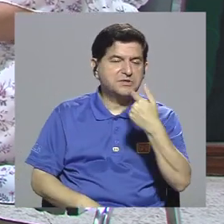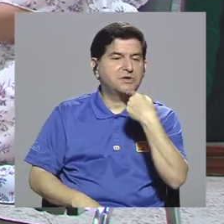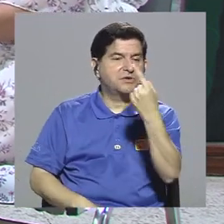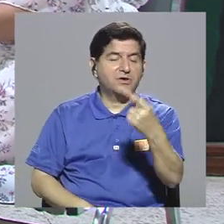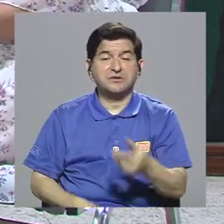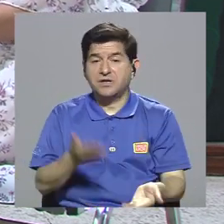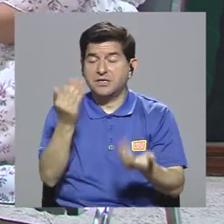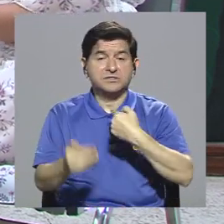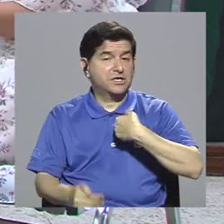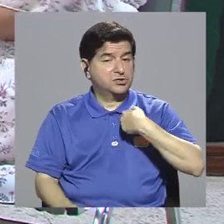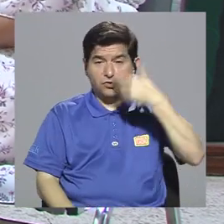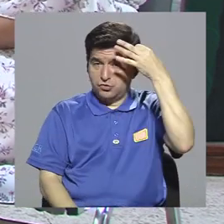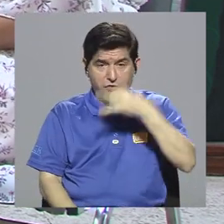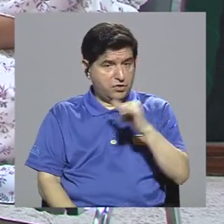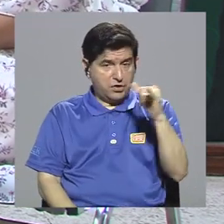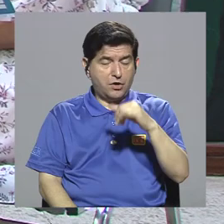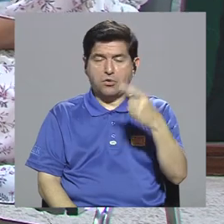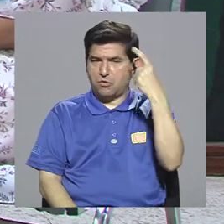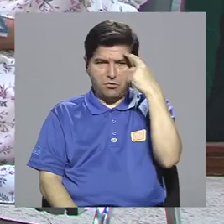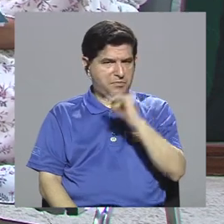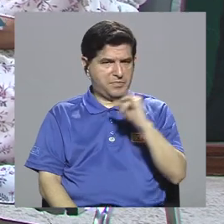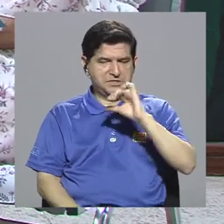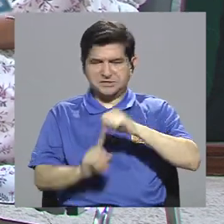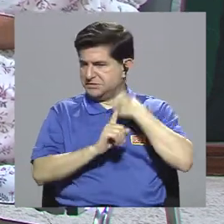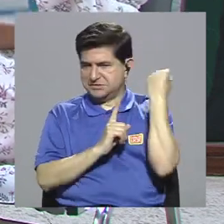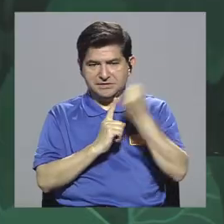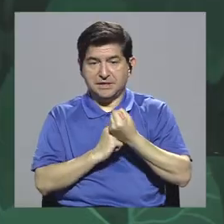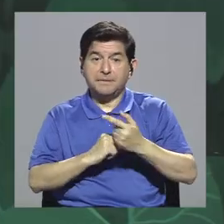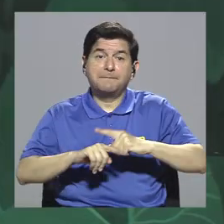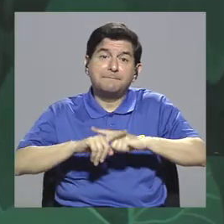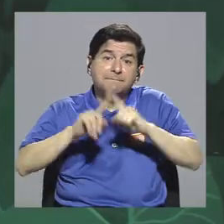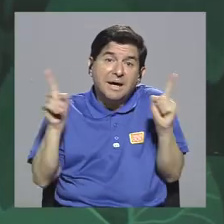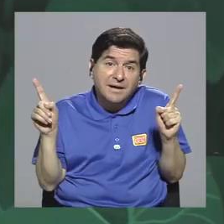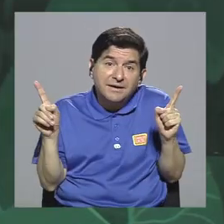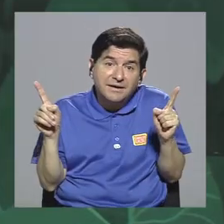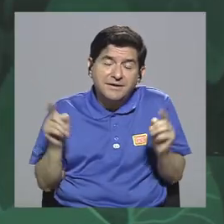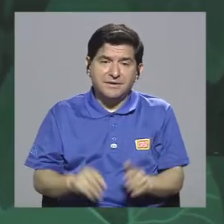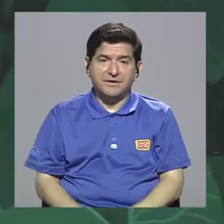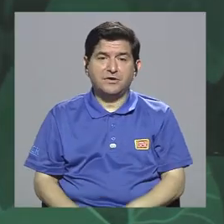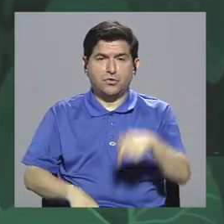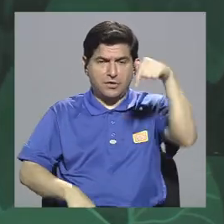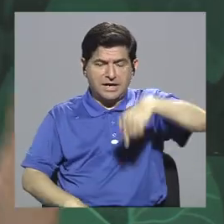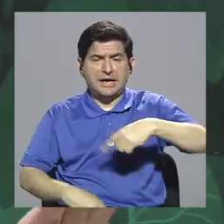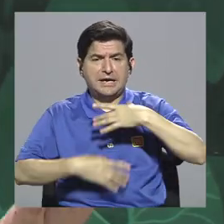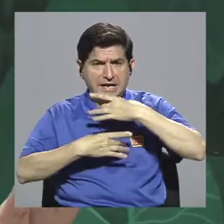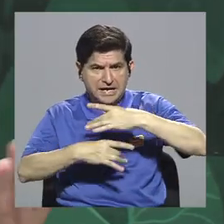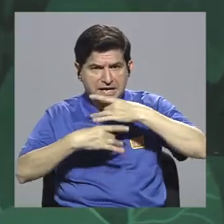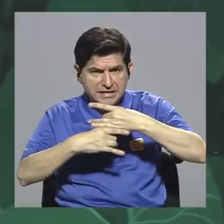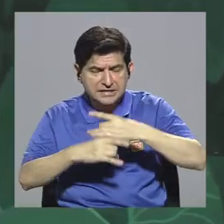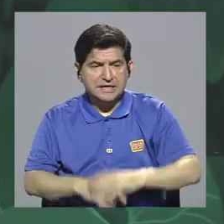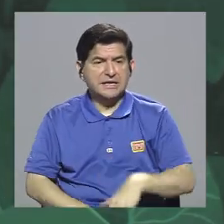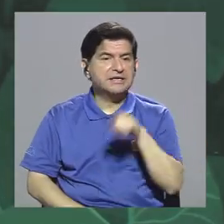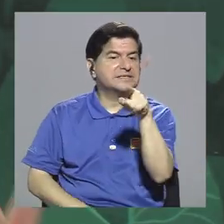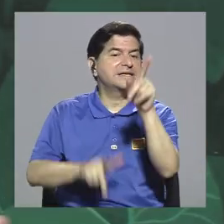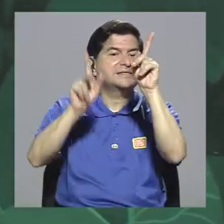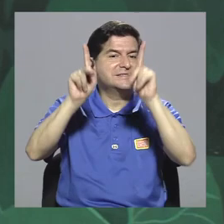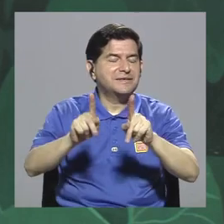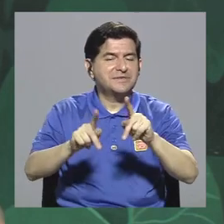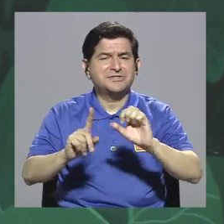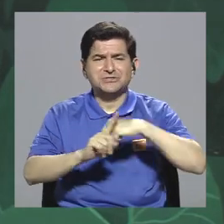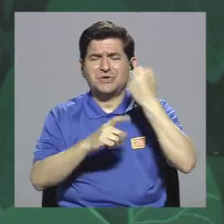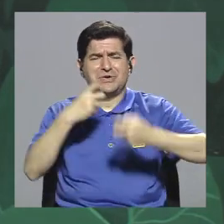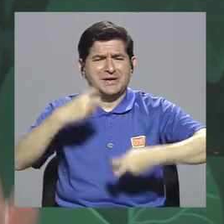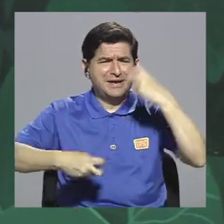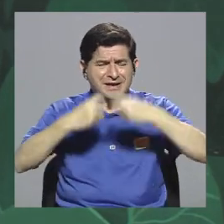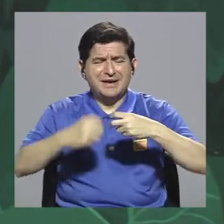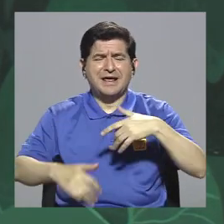que yo creo o lo que yo pienso sobre esa situación, pero que aquí lo que interesa es precisamente lo que esa persona en crisis siente está y